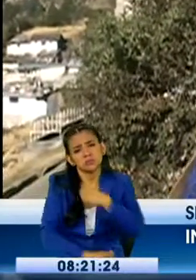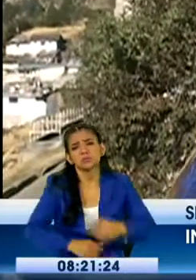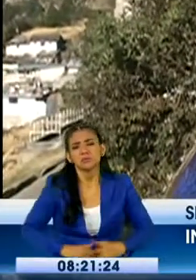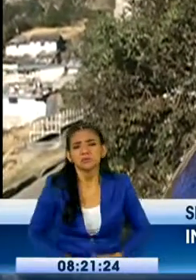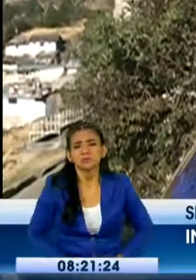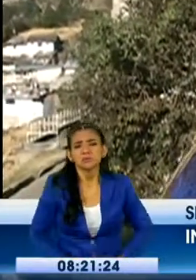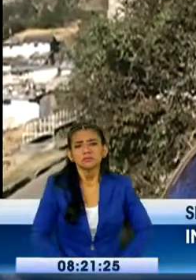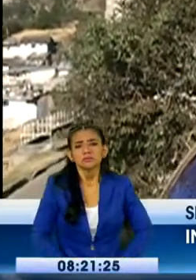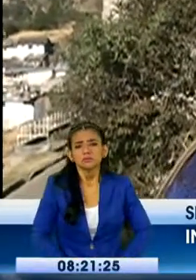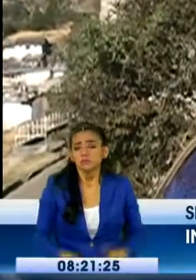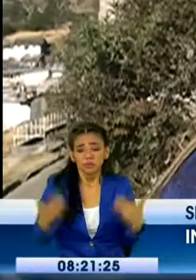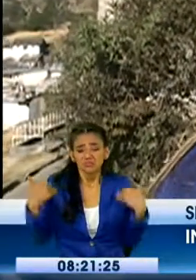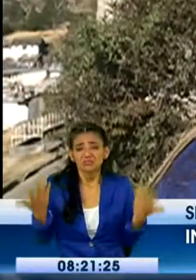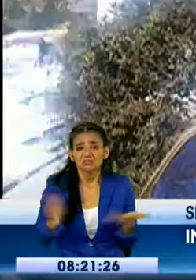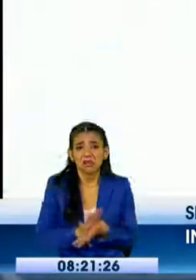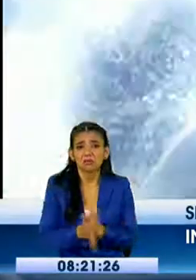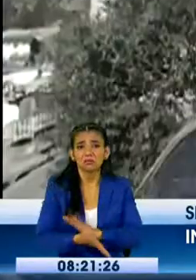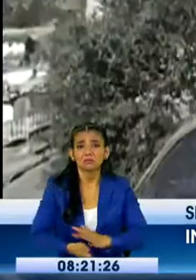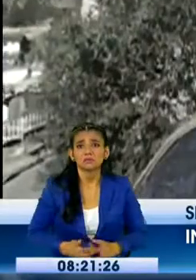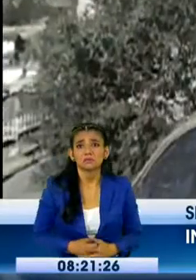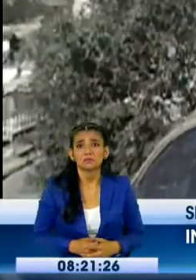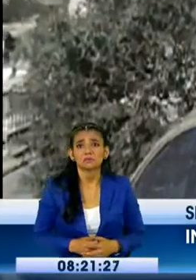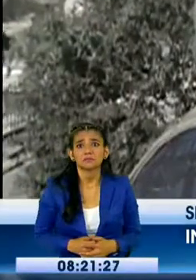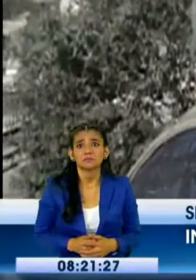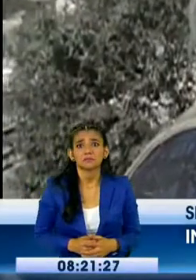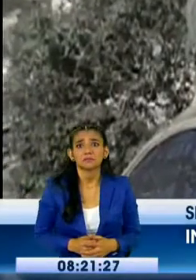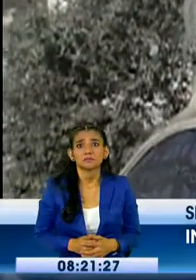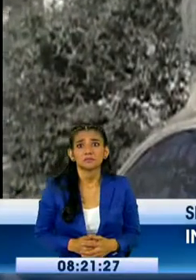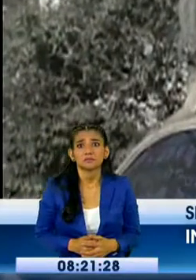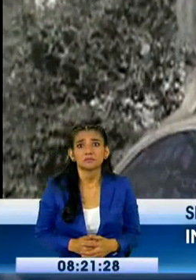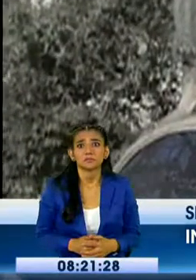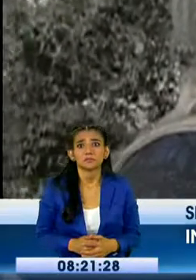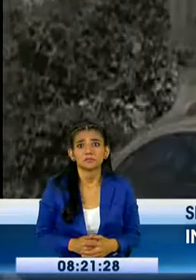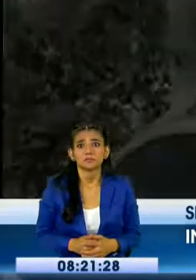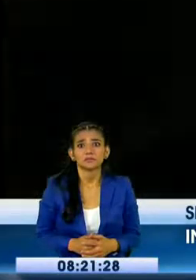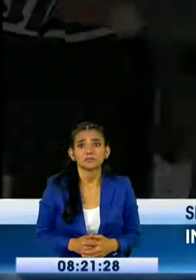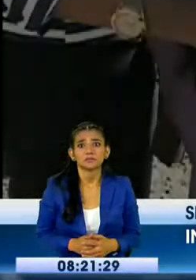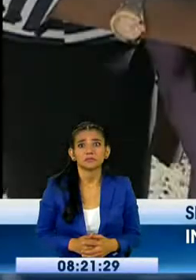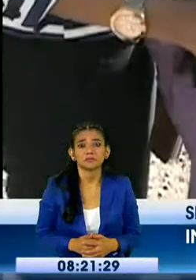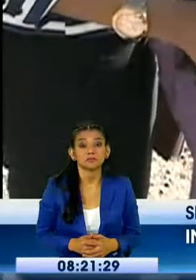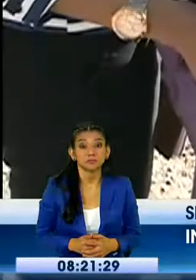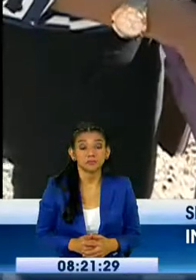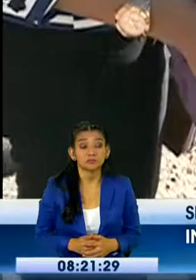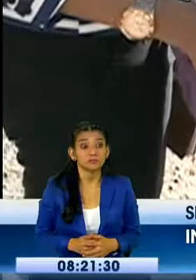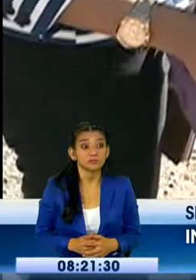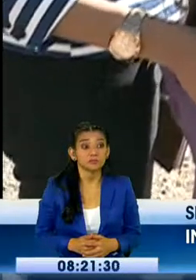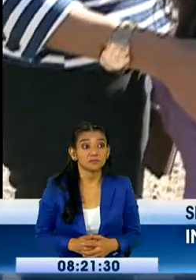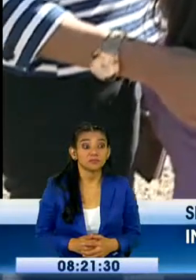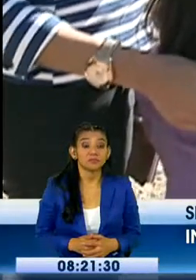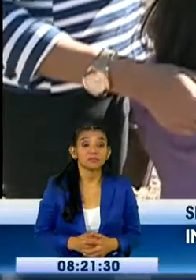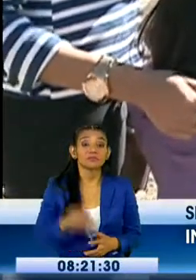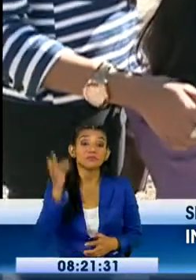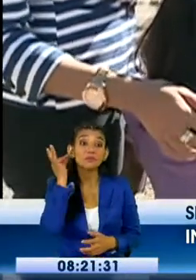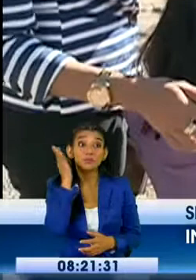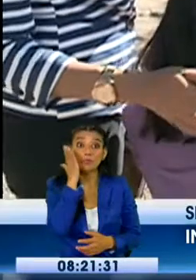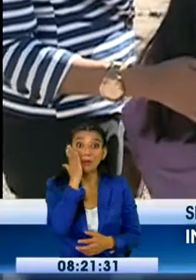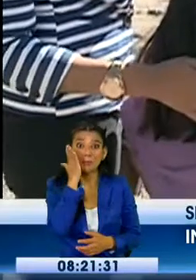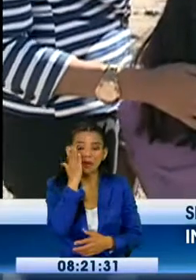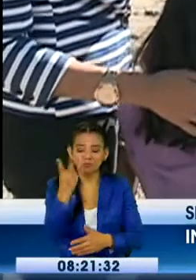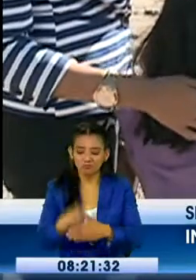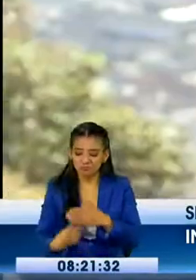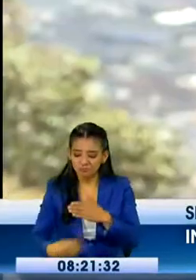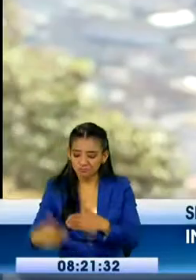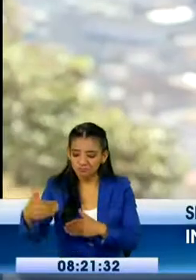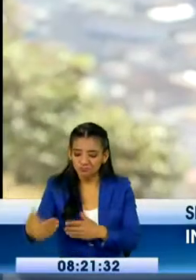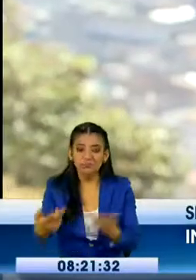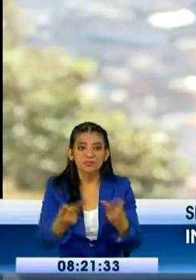y no tenemos nada. Para Cristina, madre de dos pequeñas y representante